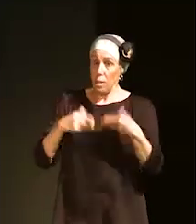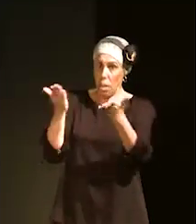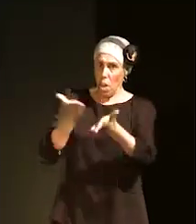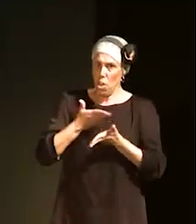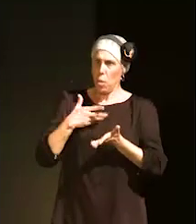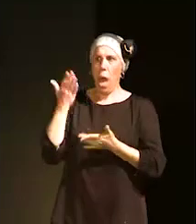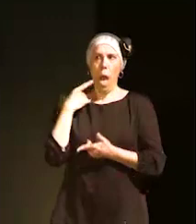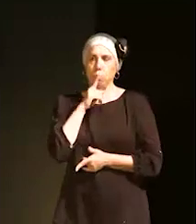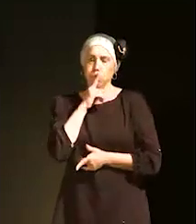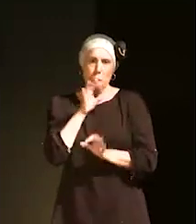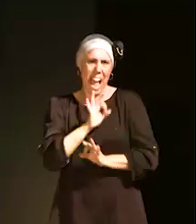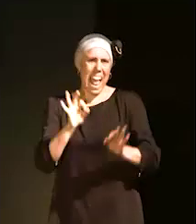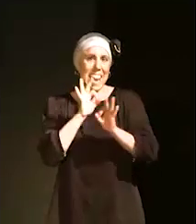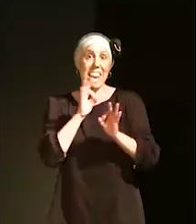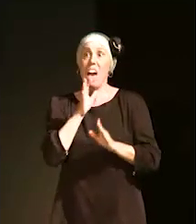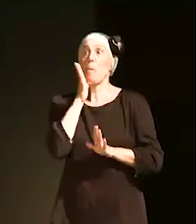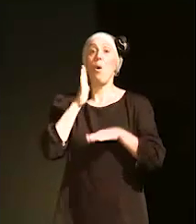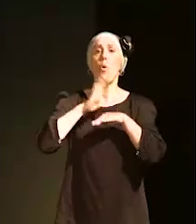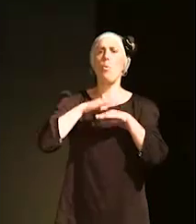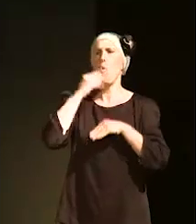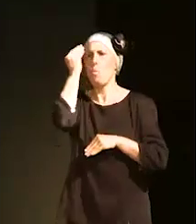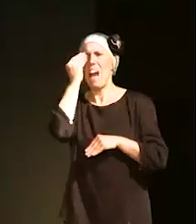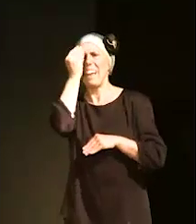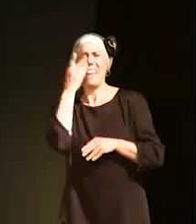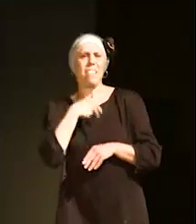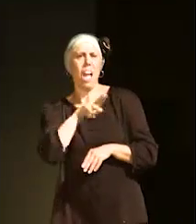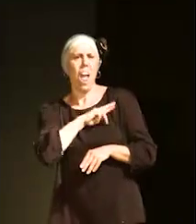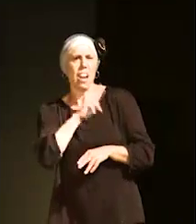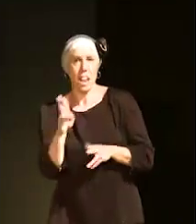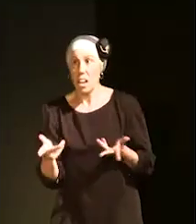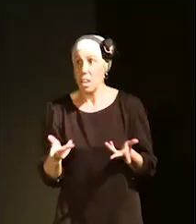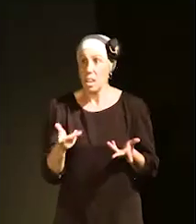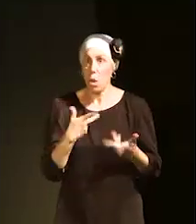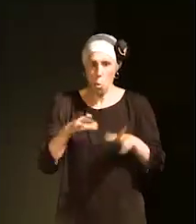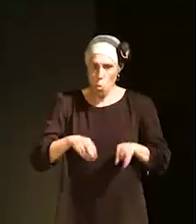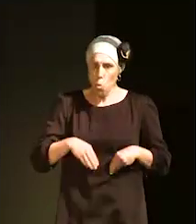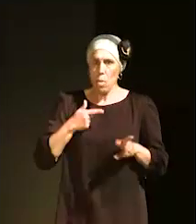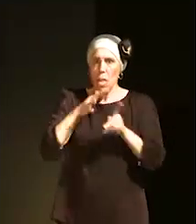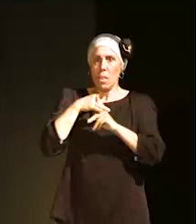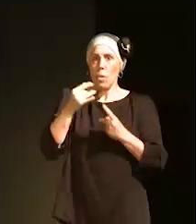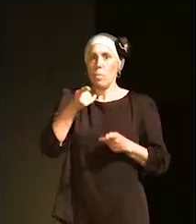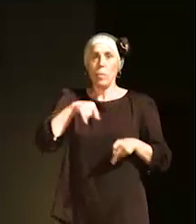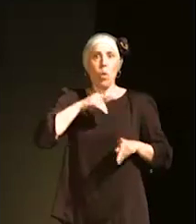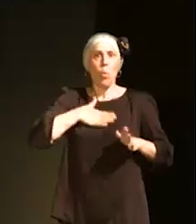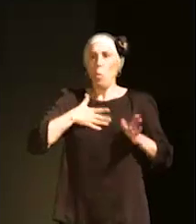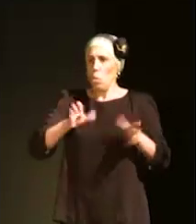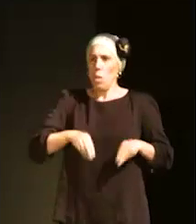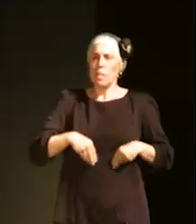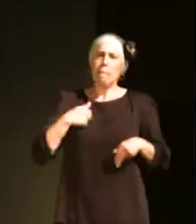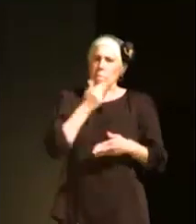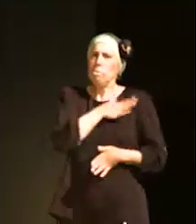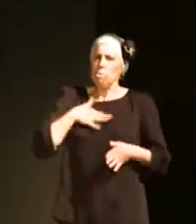creencias la religión no aceptábamos lo que habíamos vivido y fue importante hacerlo yo quería ayuda